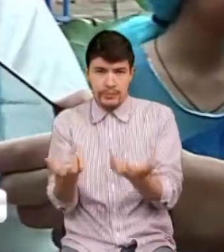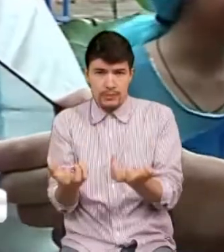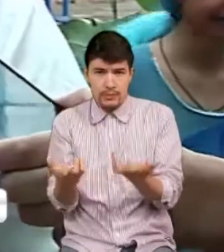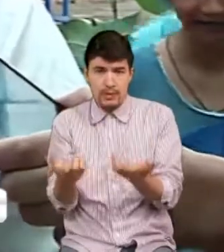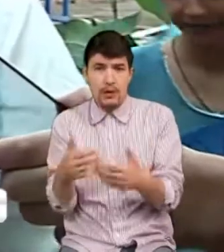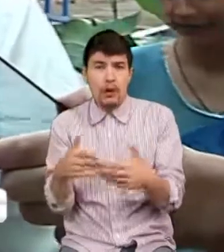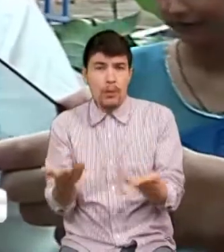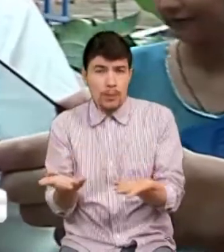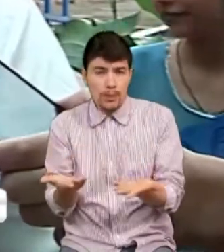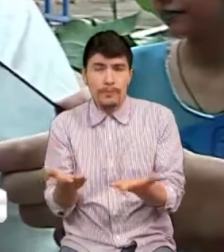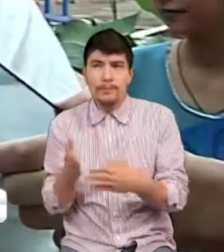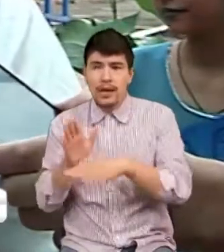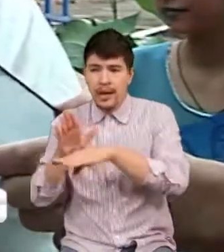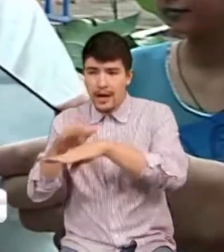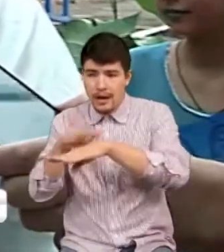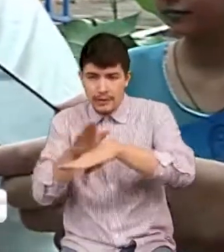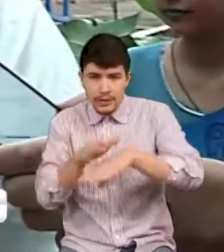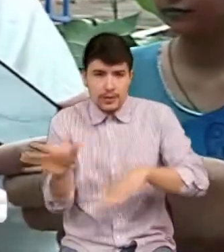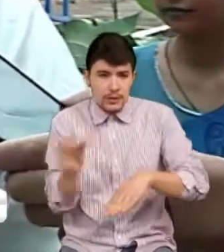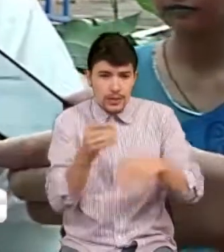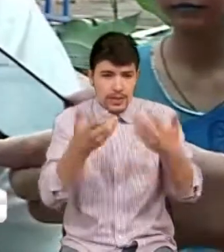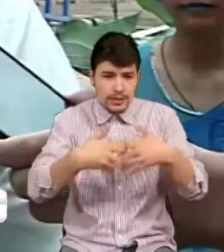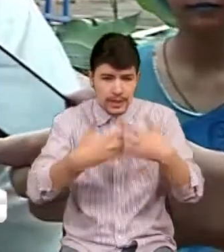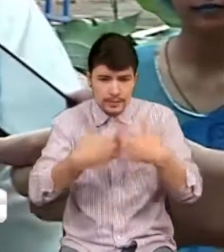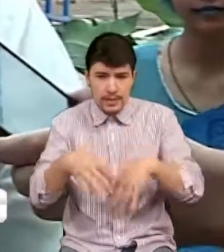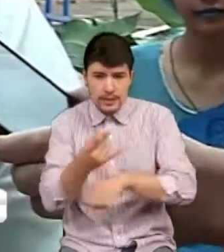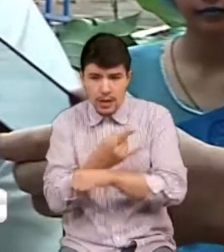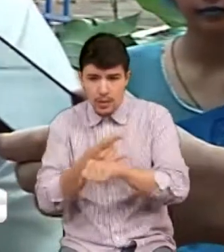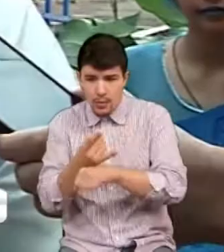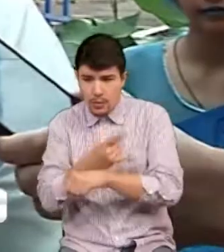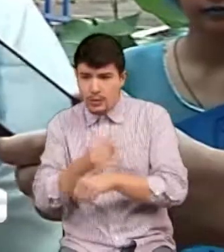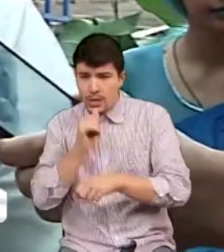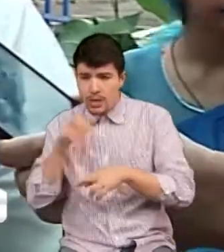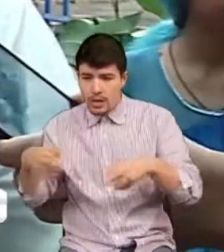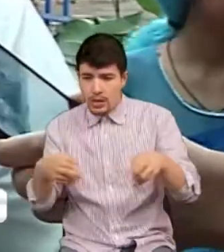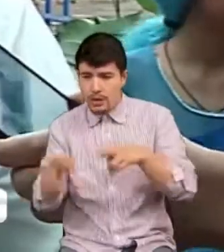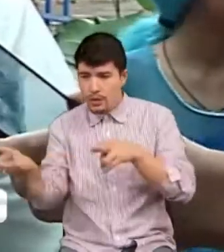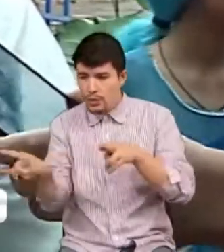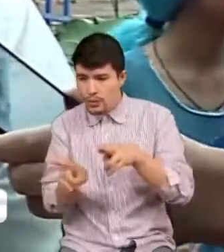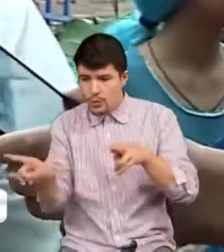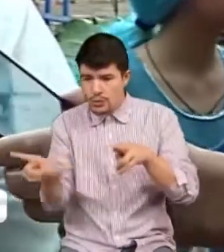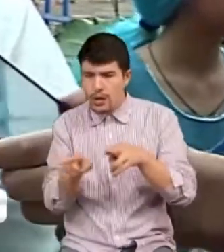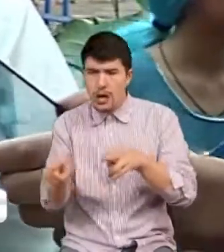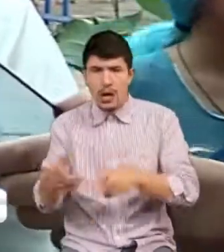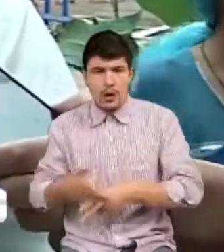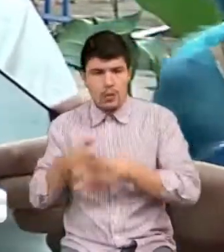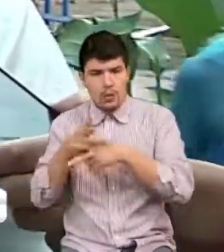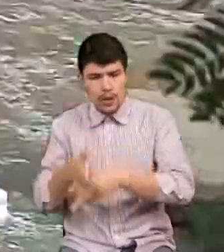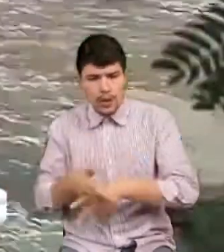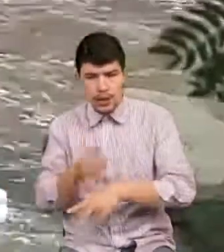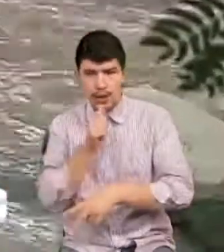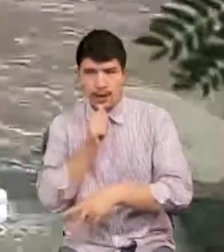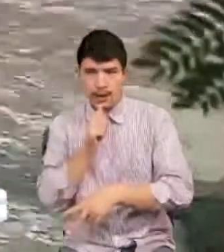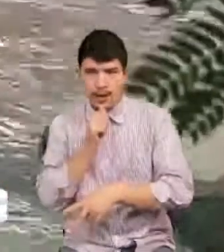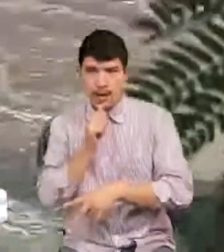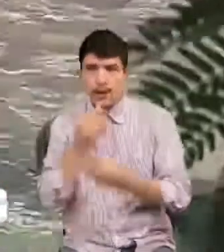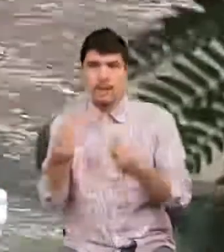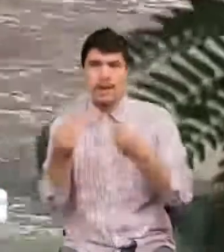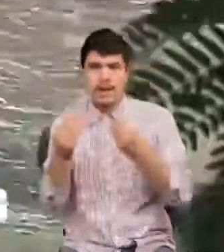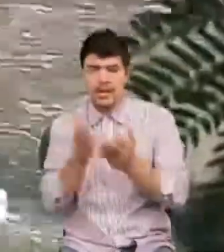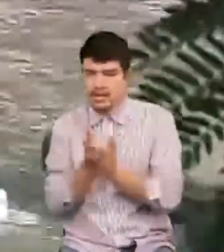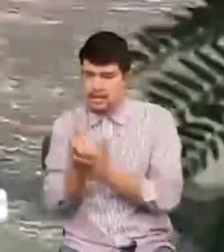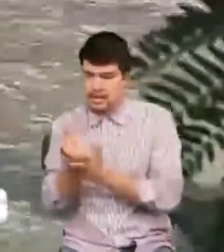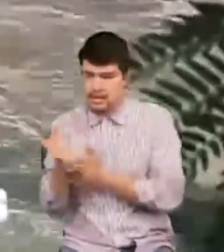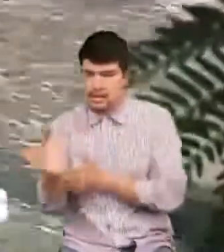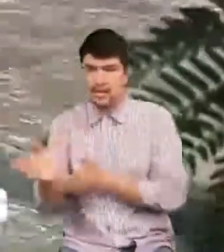fuerte, convocar a todos los actores, a todos los usuarios de nuestras cuencas para efectos de que optimicen el uso del agua, para que se siga